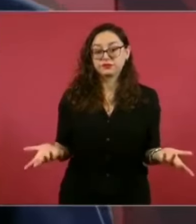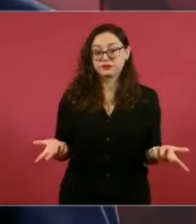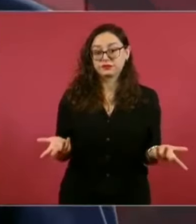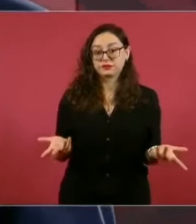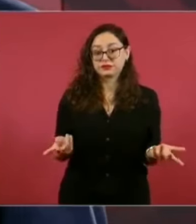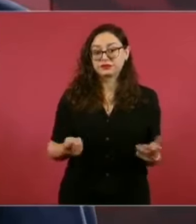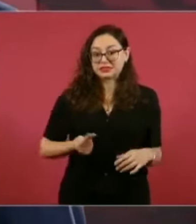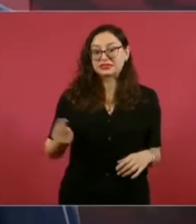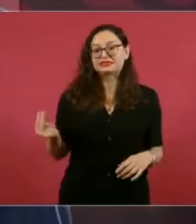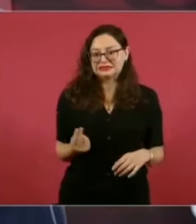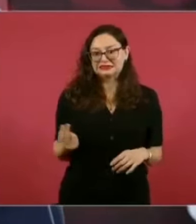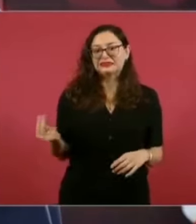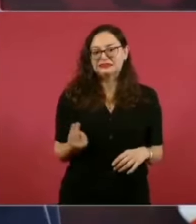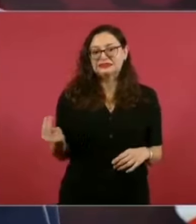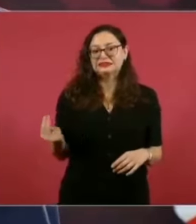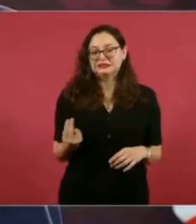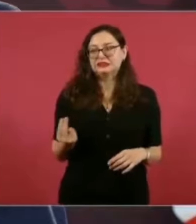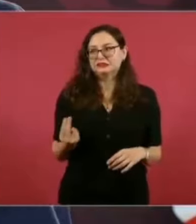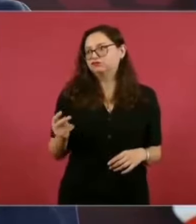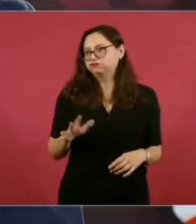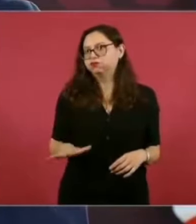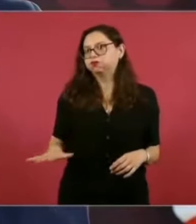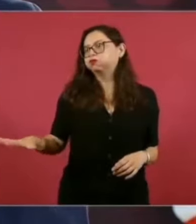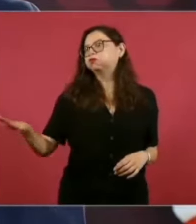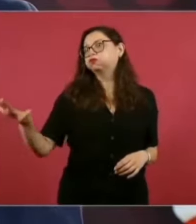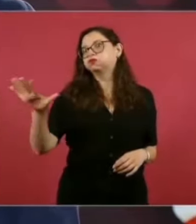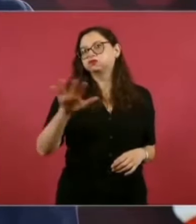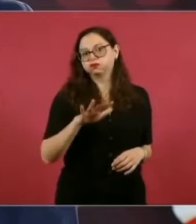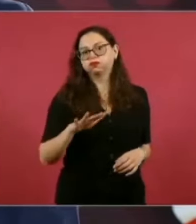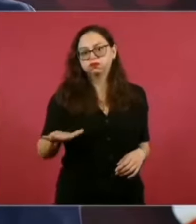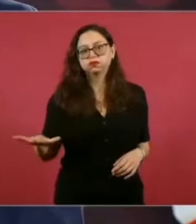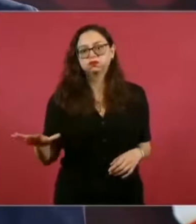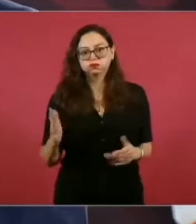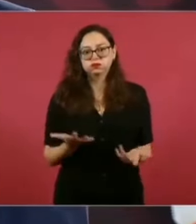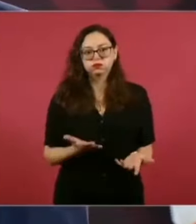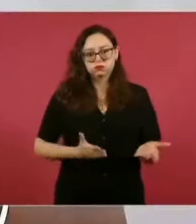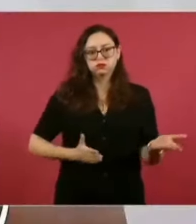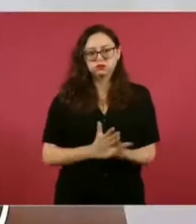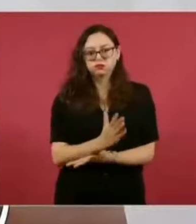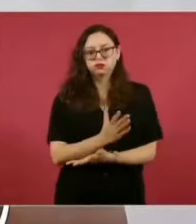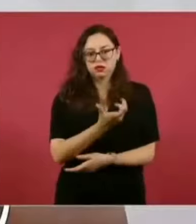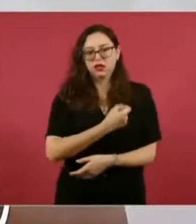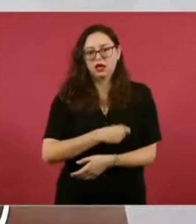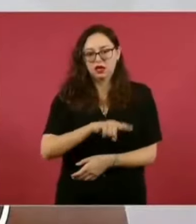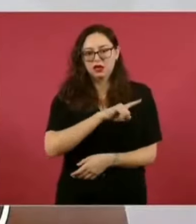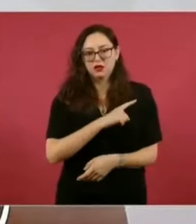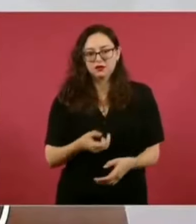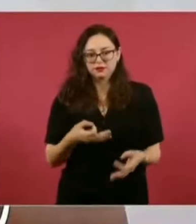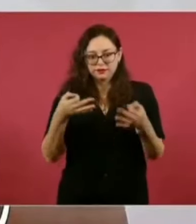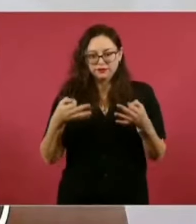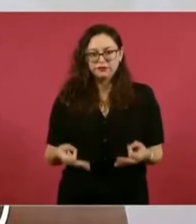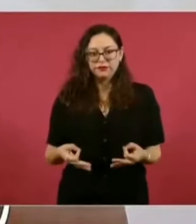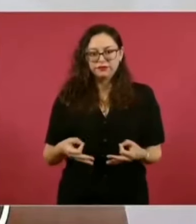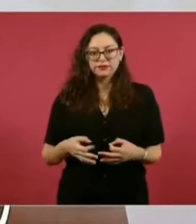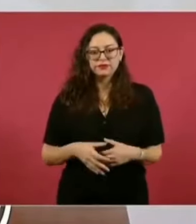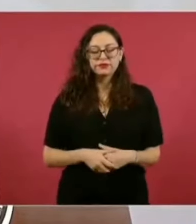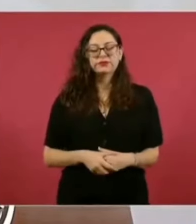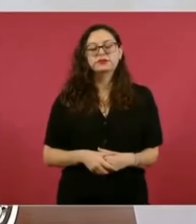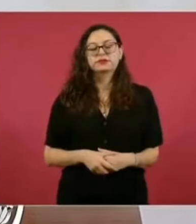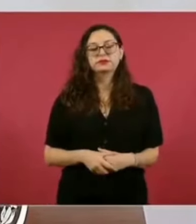más sentidas el que se pueda tener acceso a la salud.